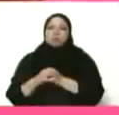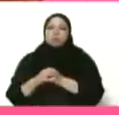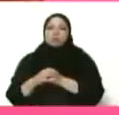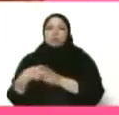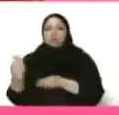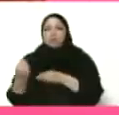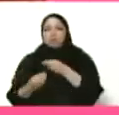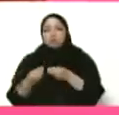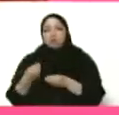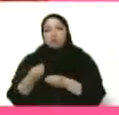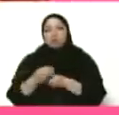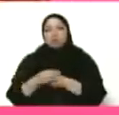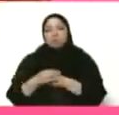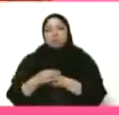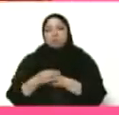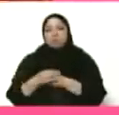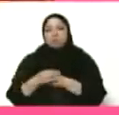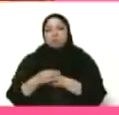ejercerla.